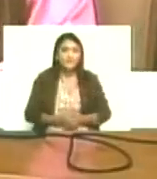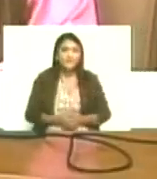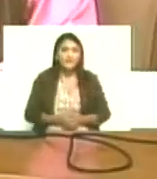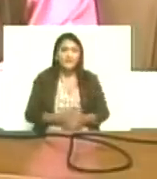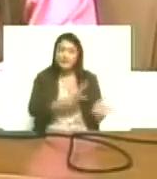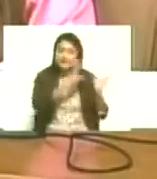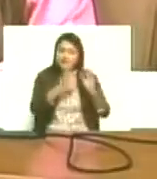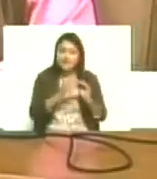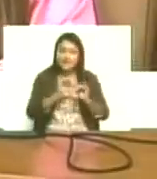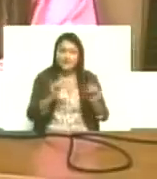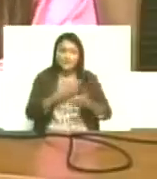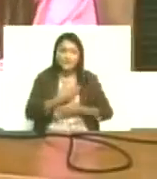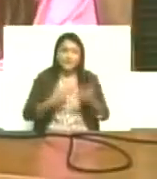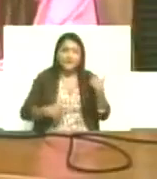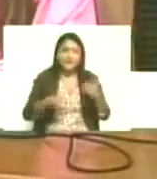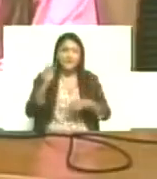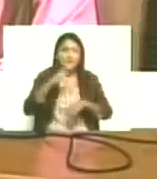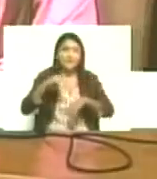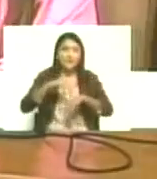Es todo, ciudadano presidente.